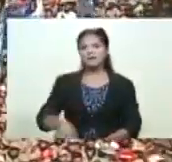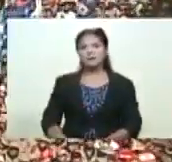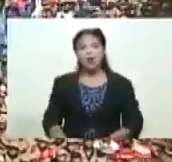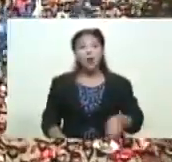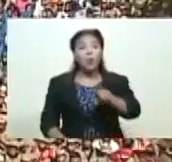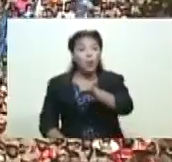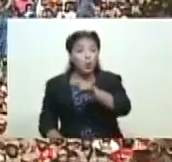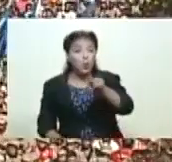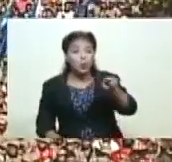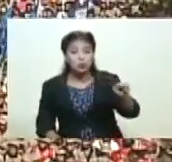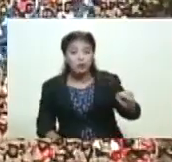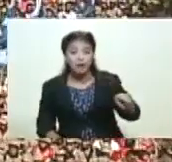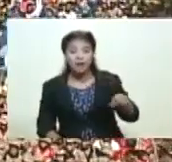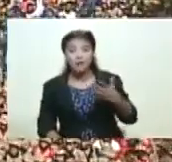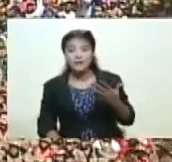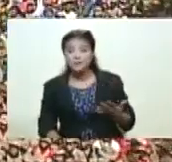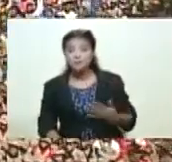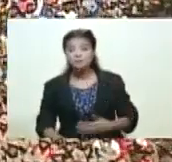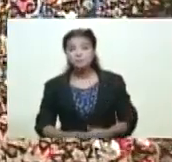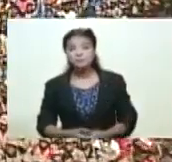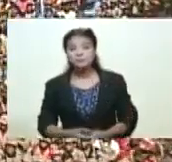¿Ustedes en algún momento